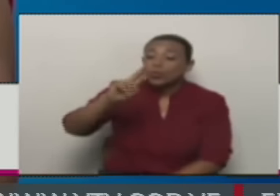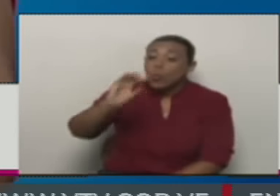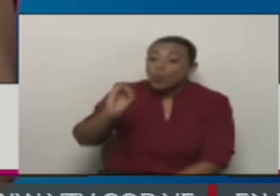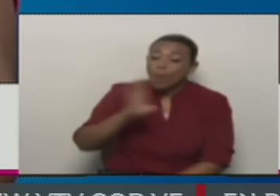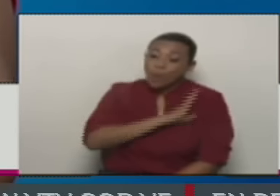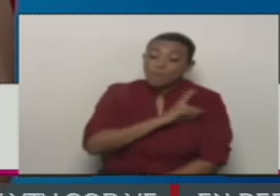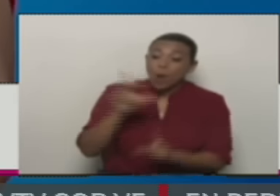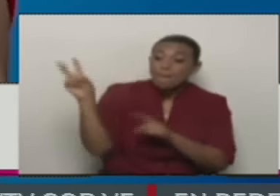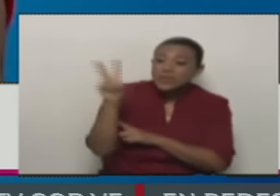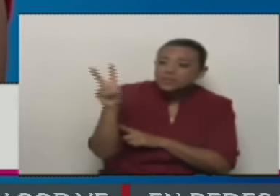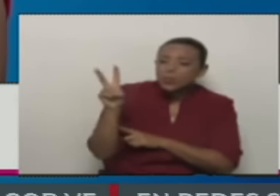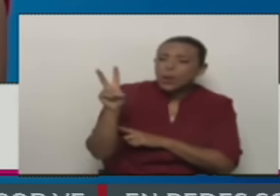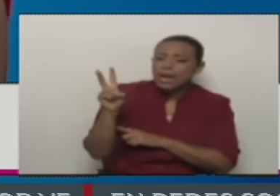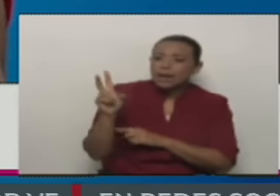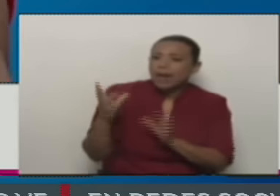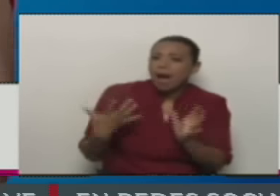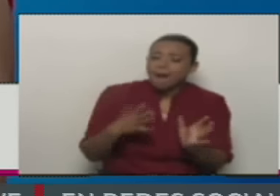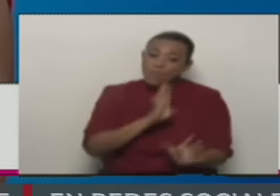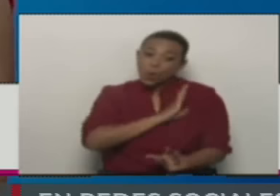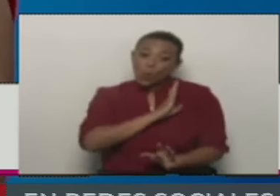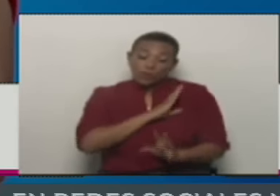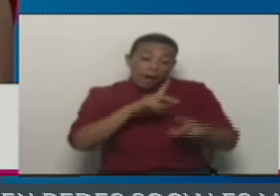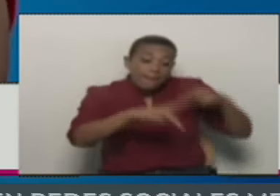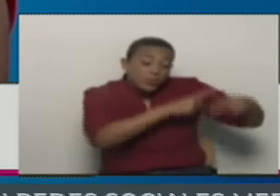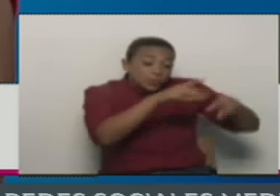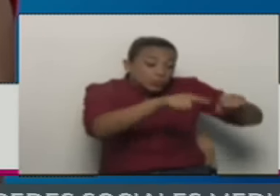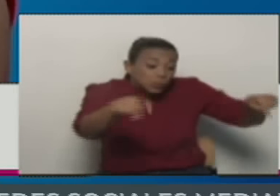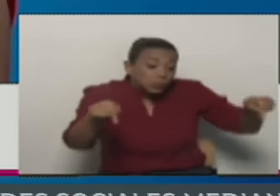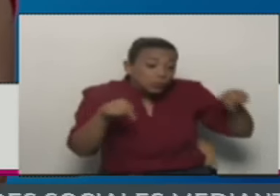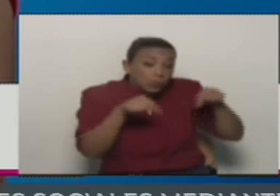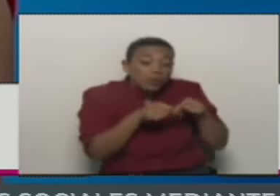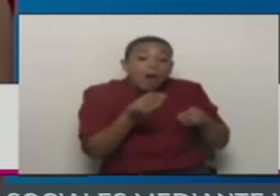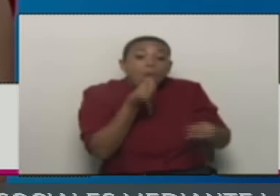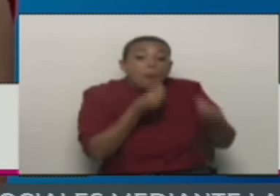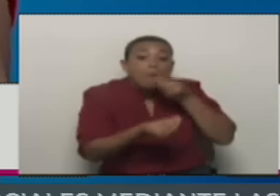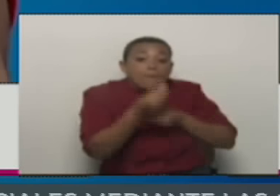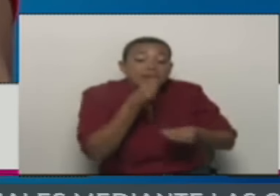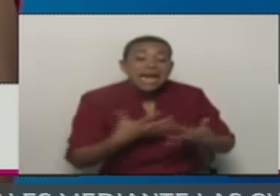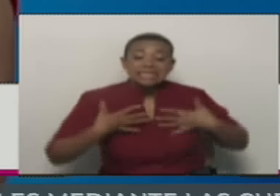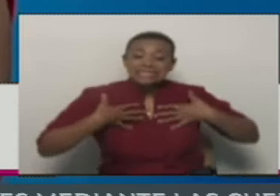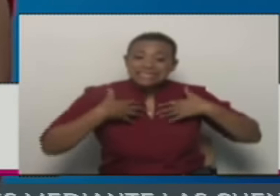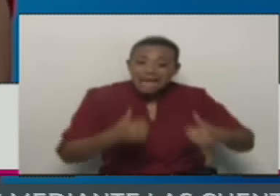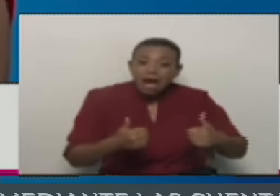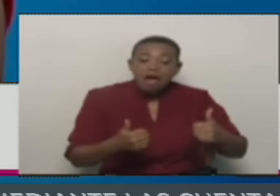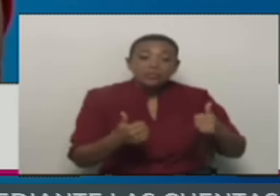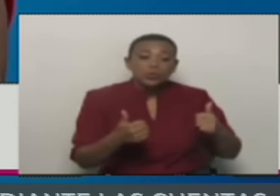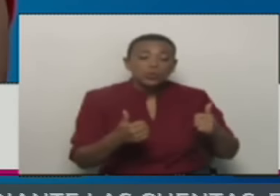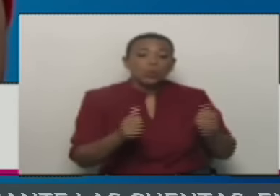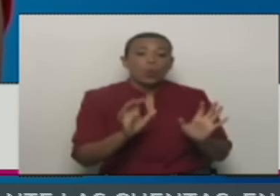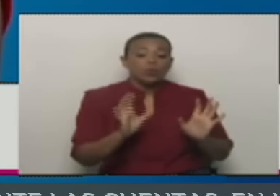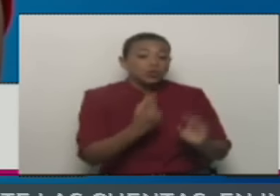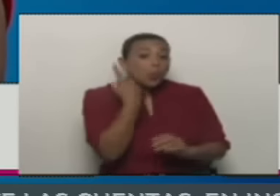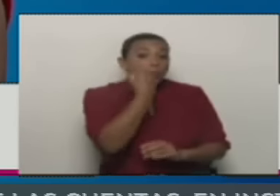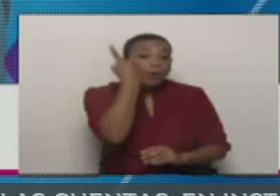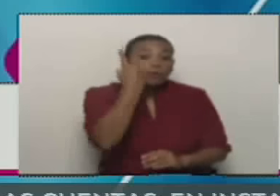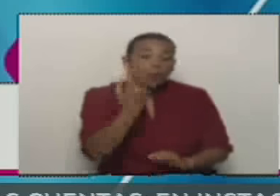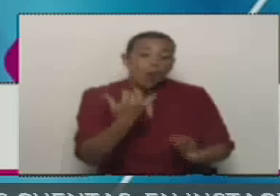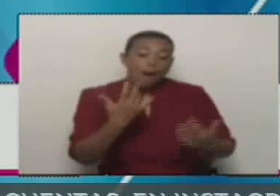pequeña propiedad produciendo alimentos sanos y, sobre todo, con